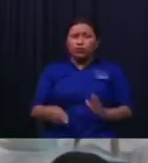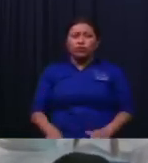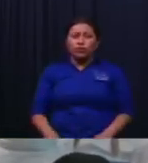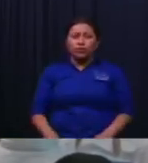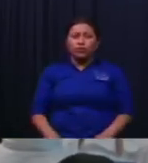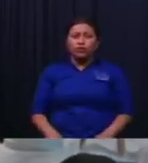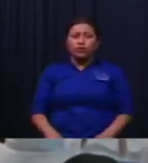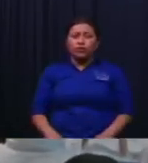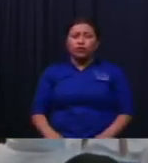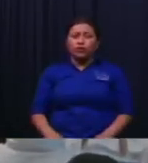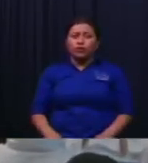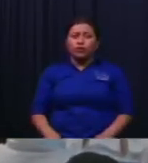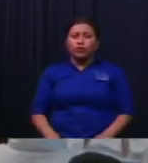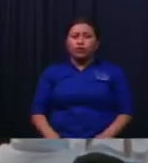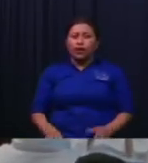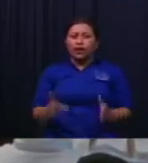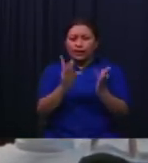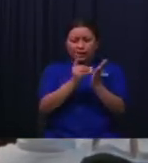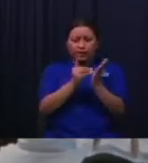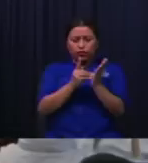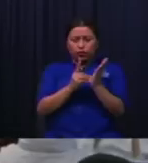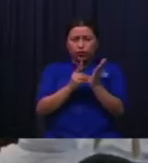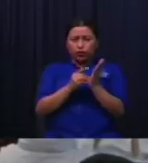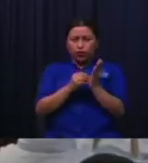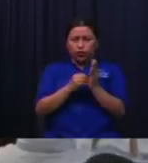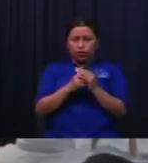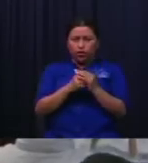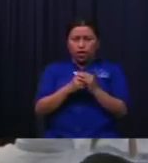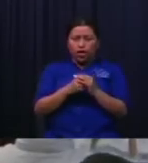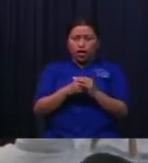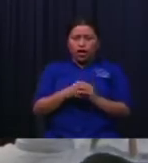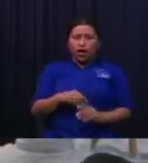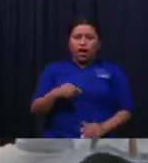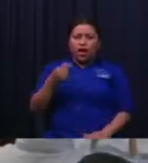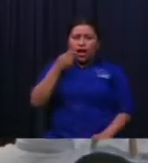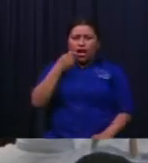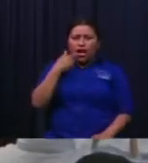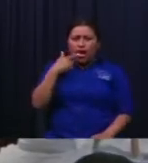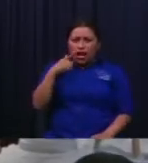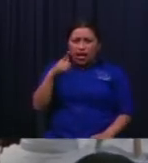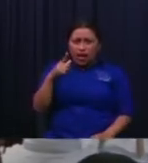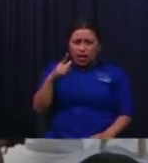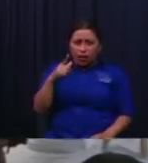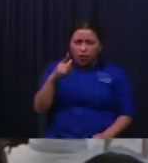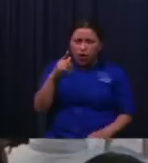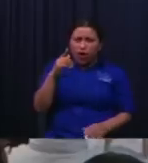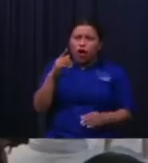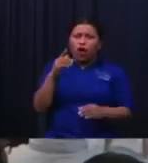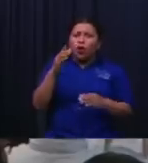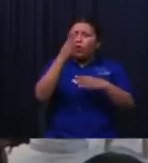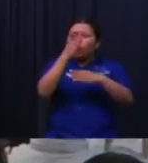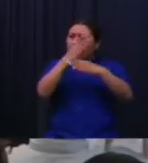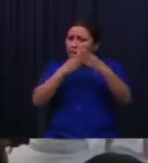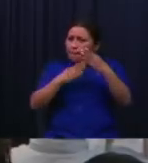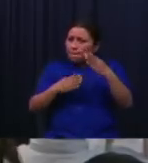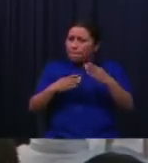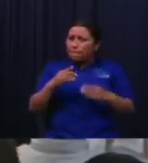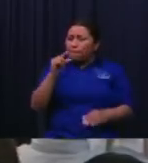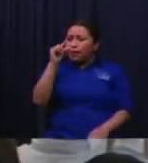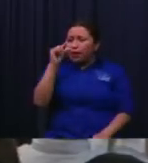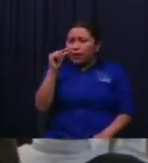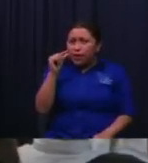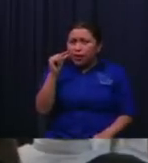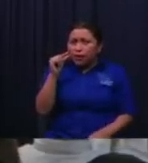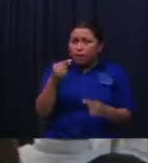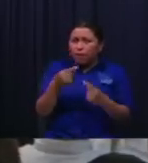Arcas Fernández, dice el 5. Así es la lengua, un miembro pequeño, pero